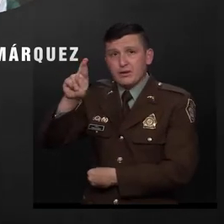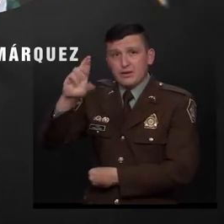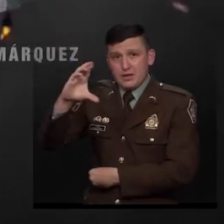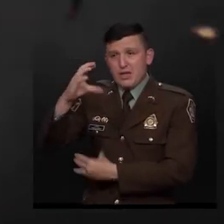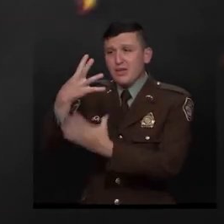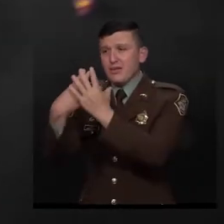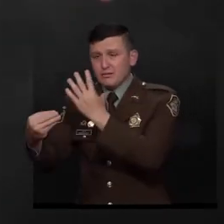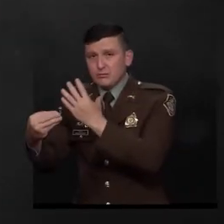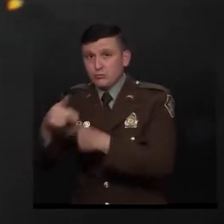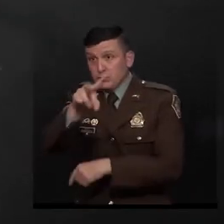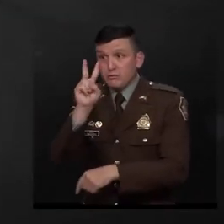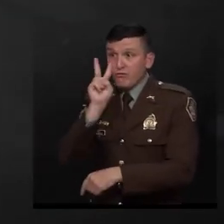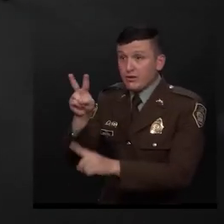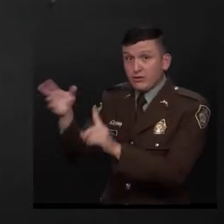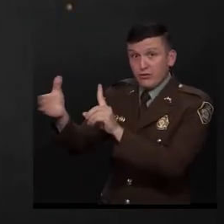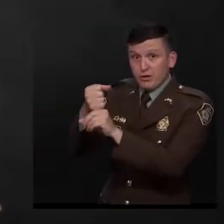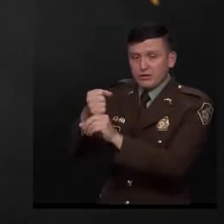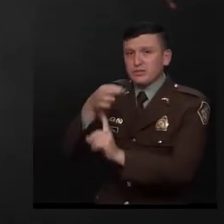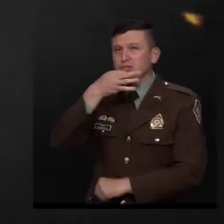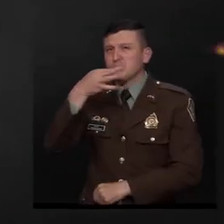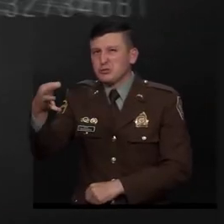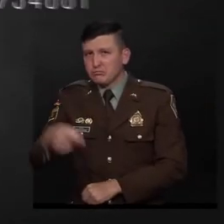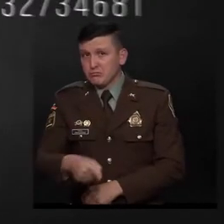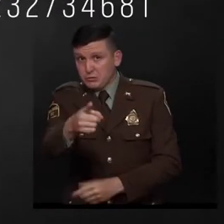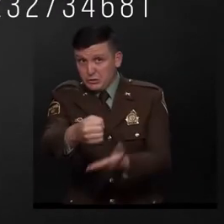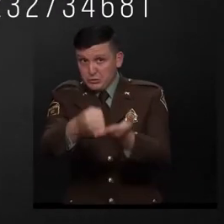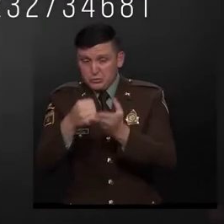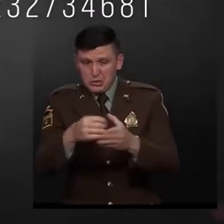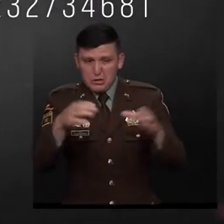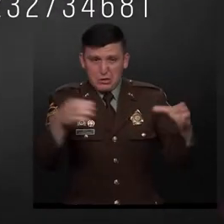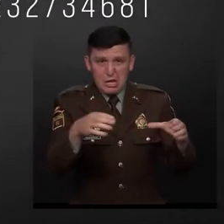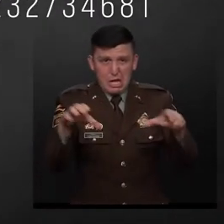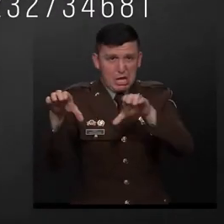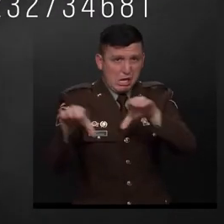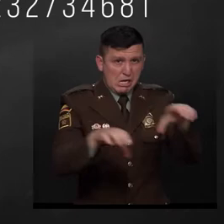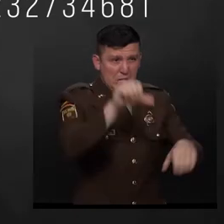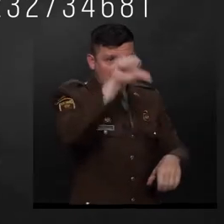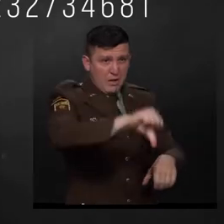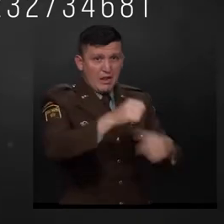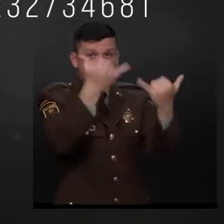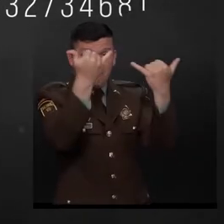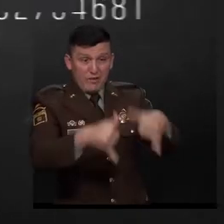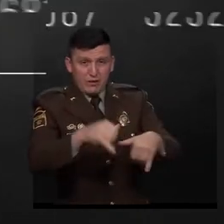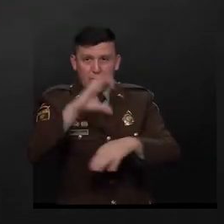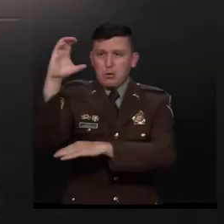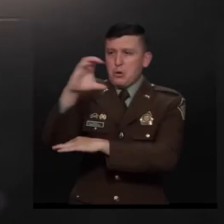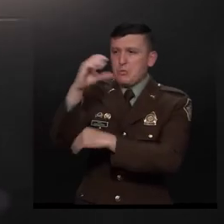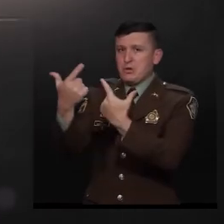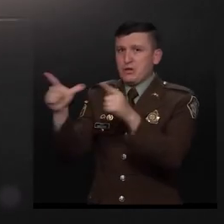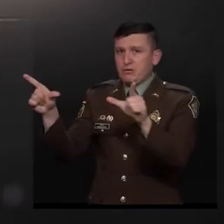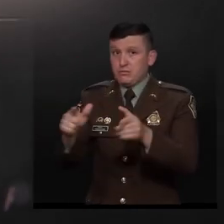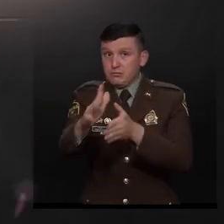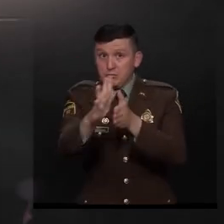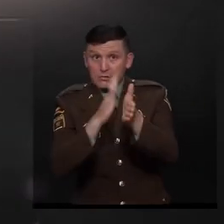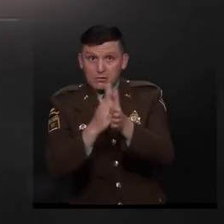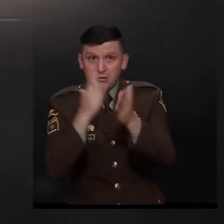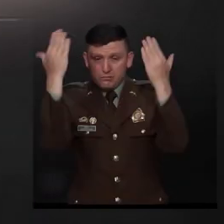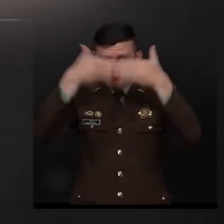FARC. Identifíquelos y denuncie. Con su ayuda lograremos liberar a Colombia de los símbolos del